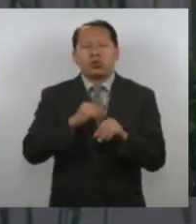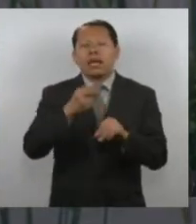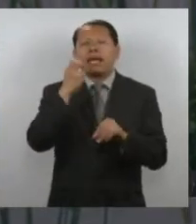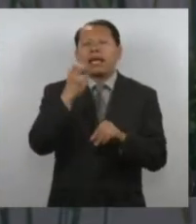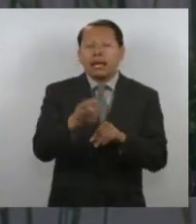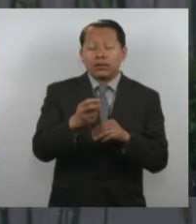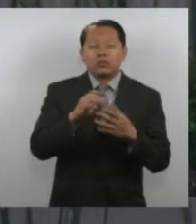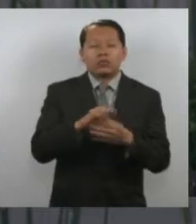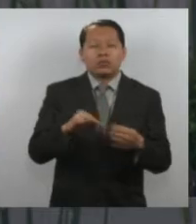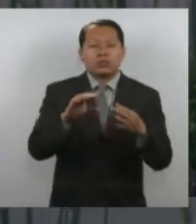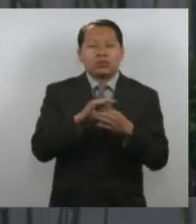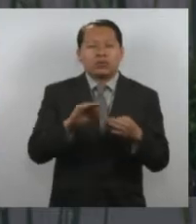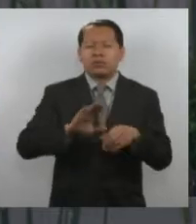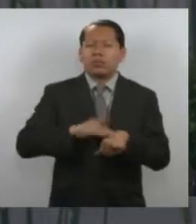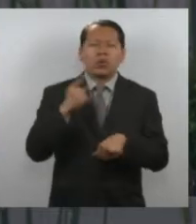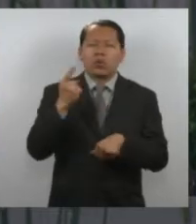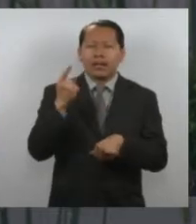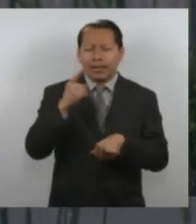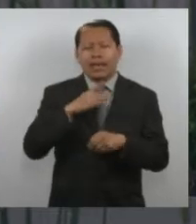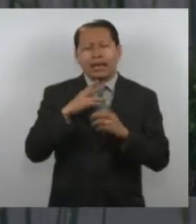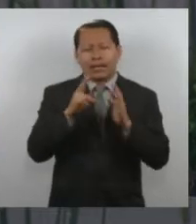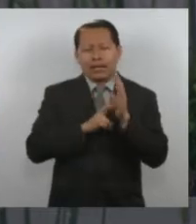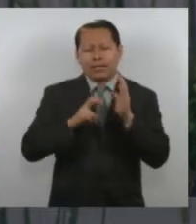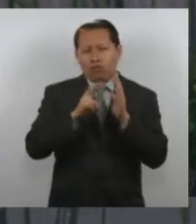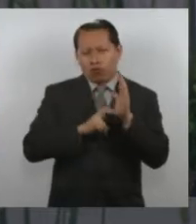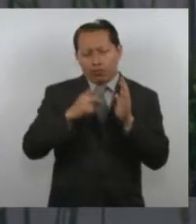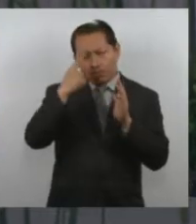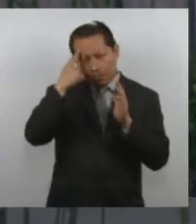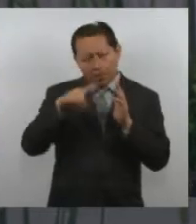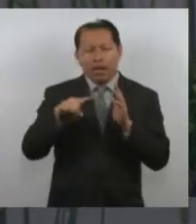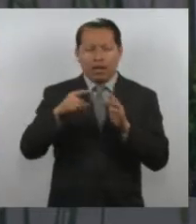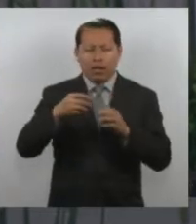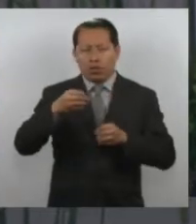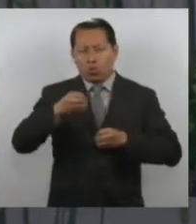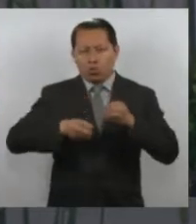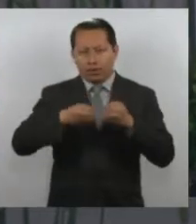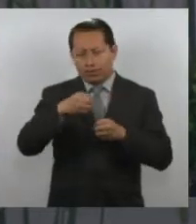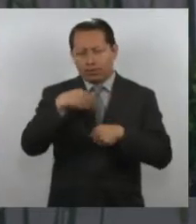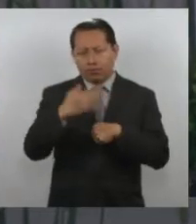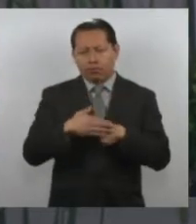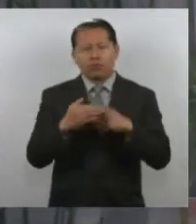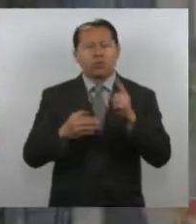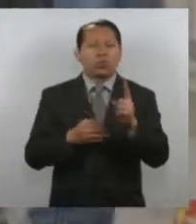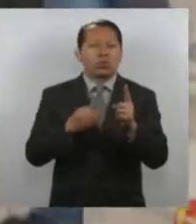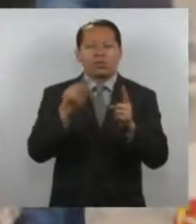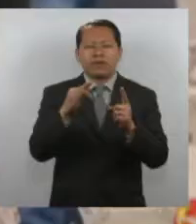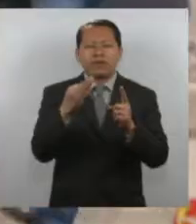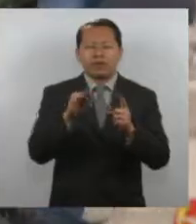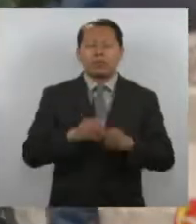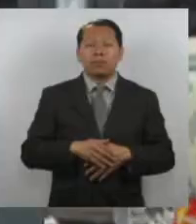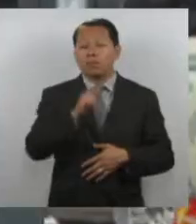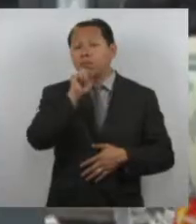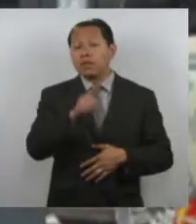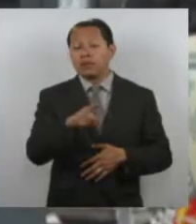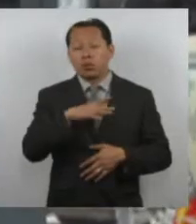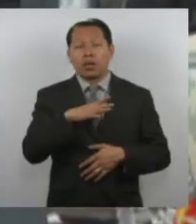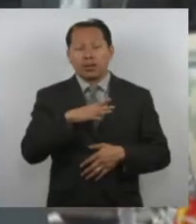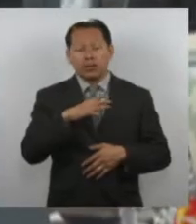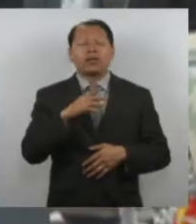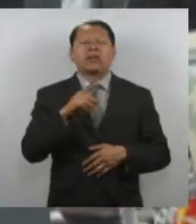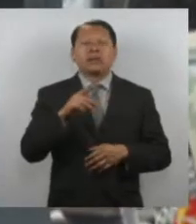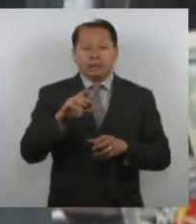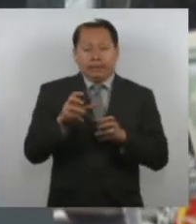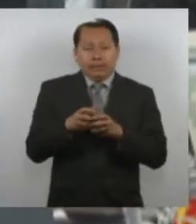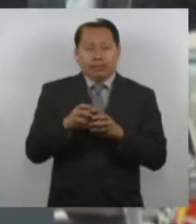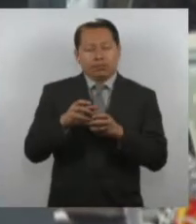nos explica por qué se van a presentar estas reformas al Poder Judicial el 1 de febrero. También el Poder Legislativo ha hecho